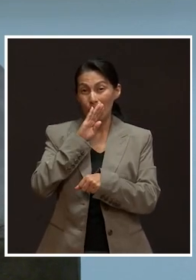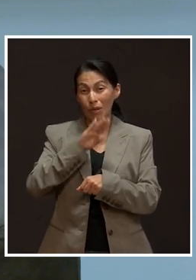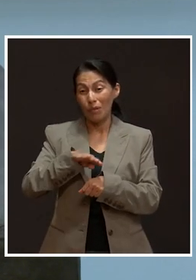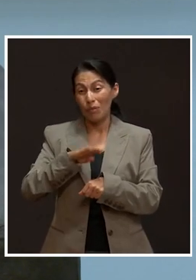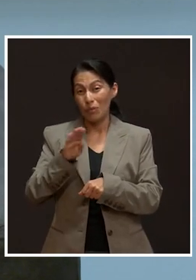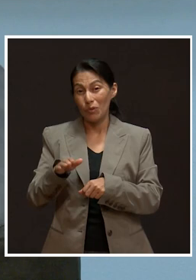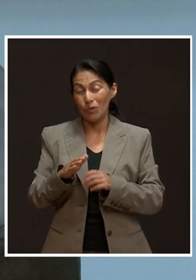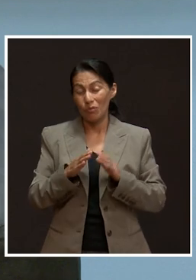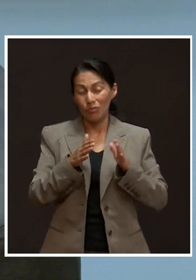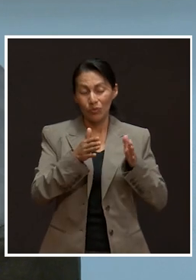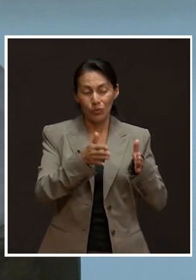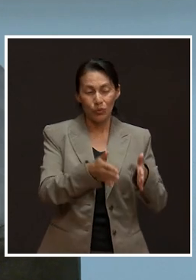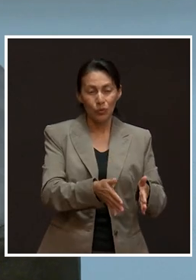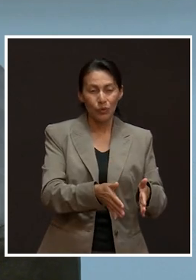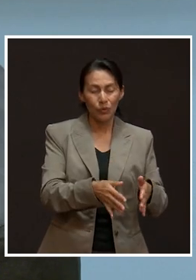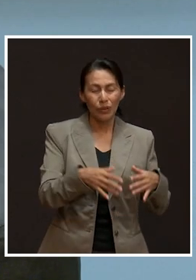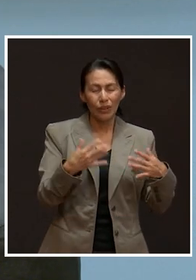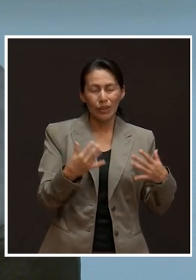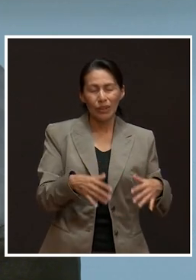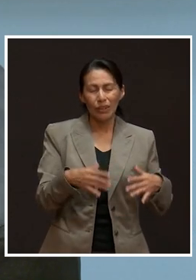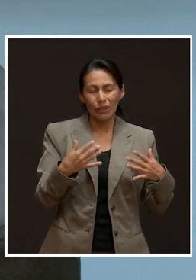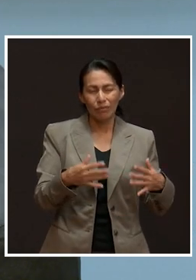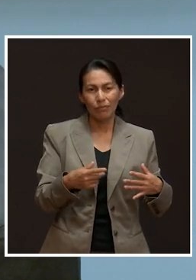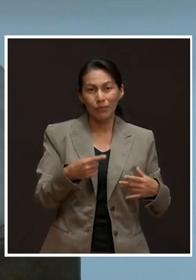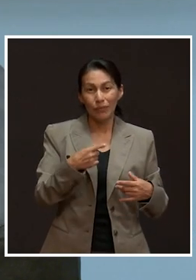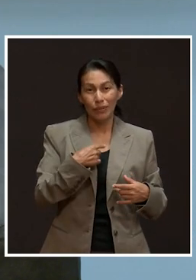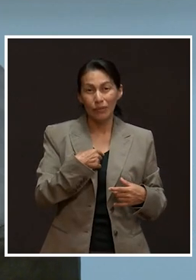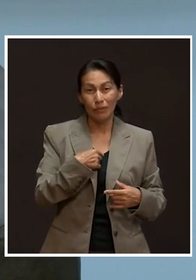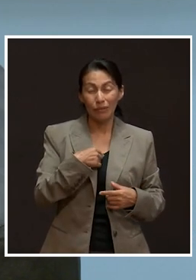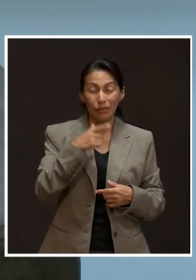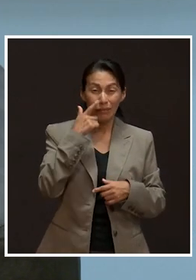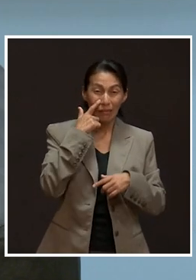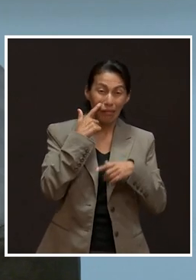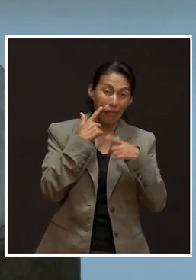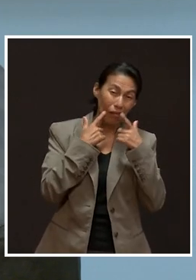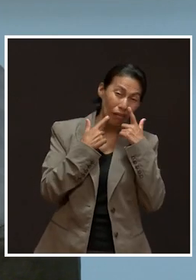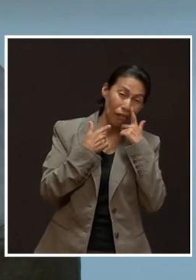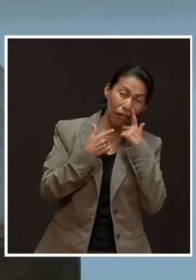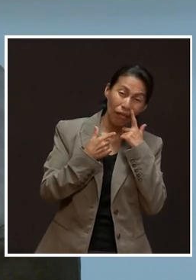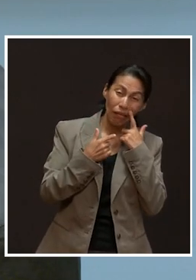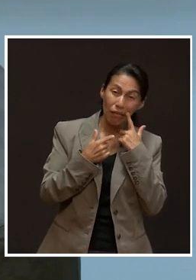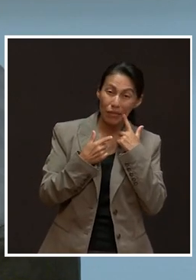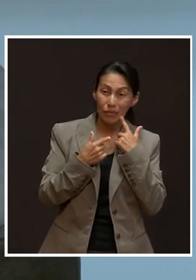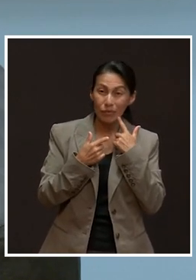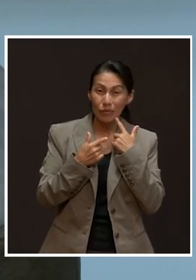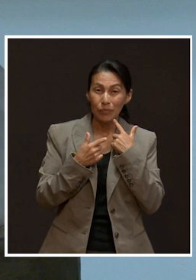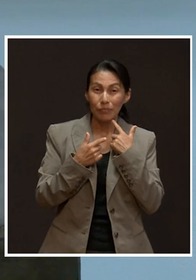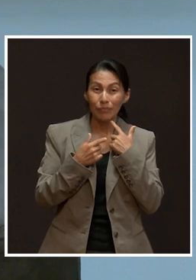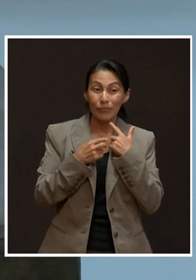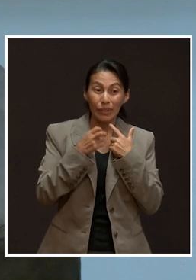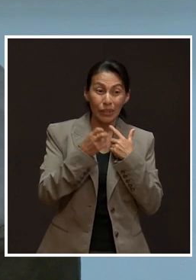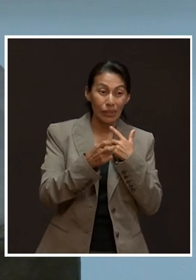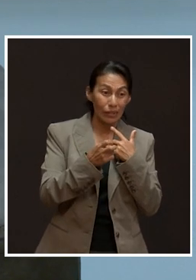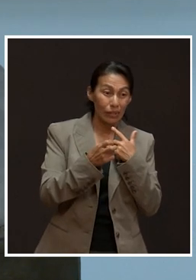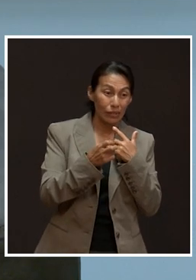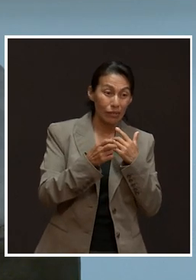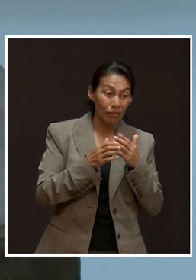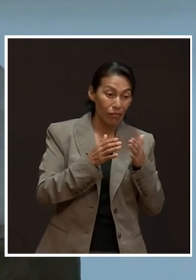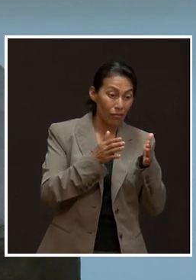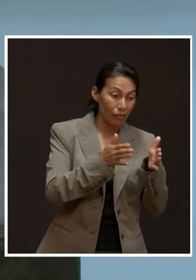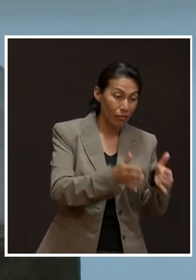También hace dos semanas yo sepulté a mi madre. Y en lugar de ser una